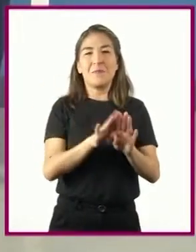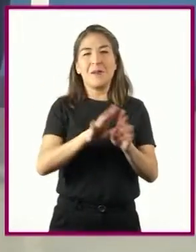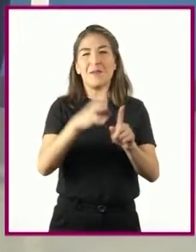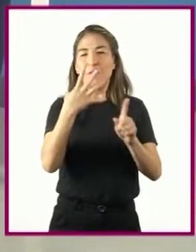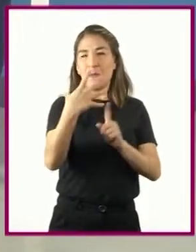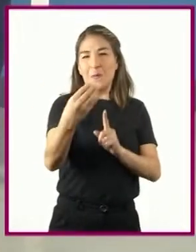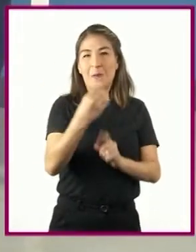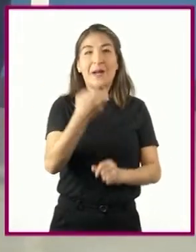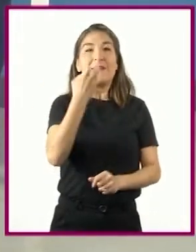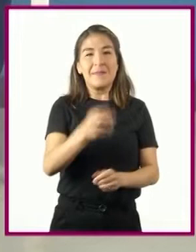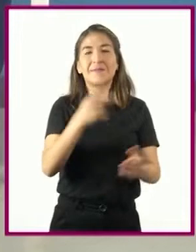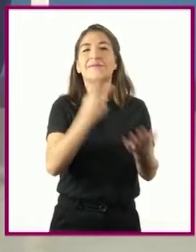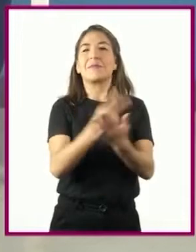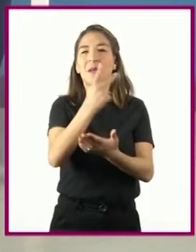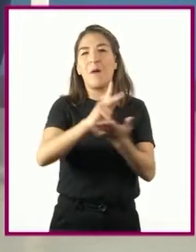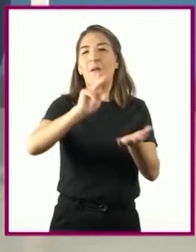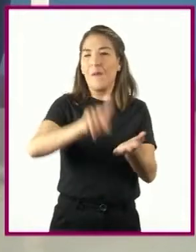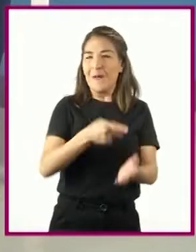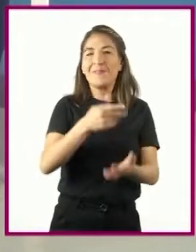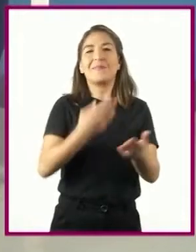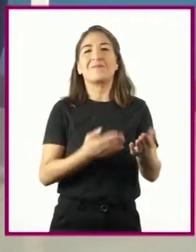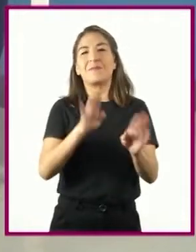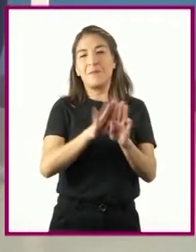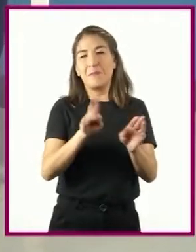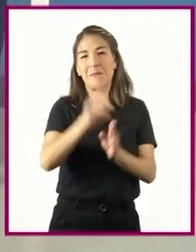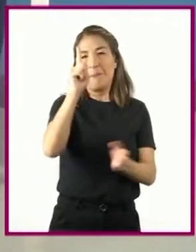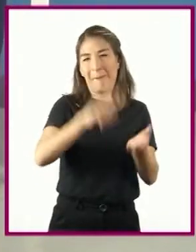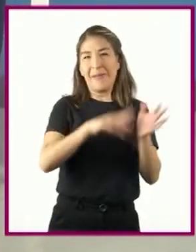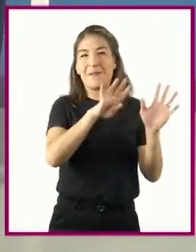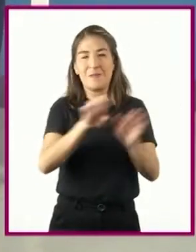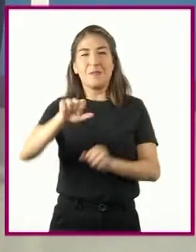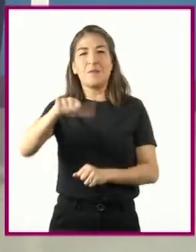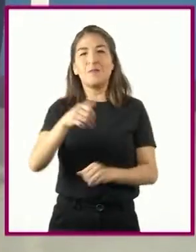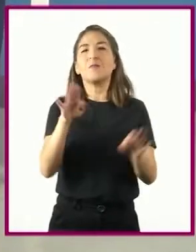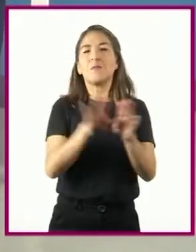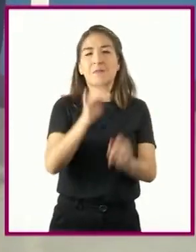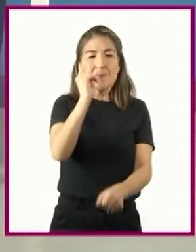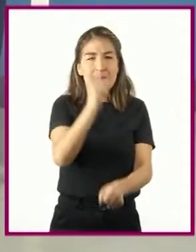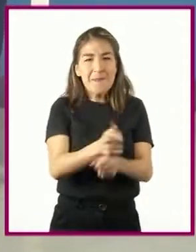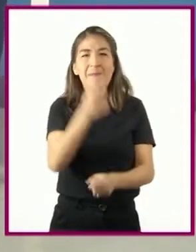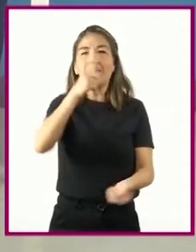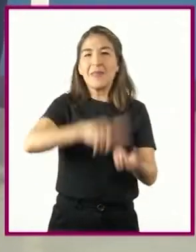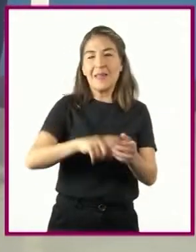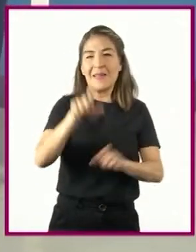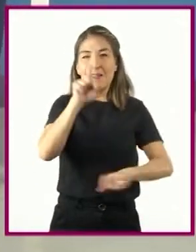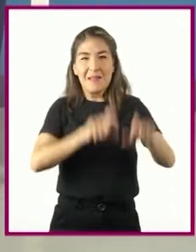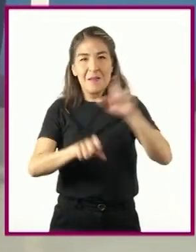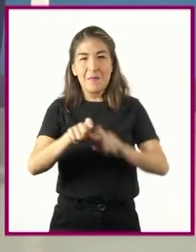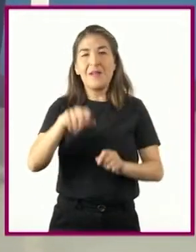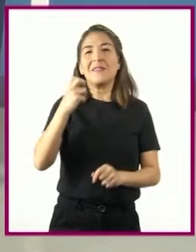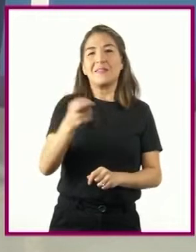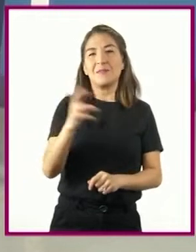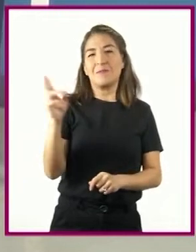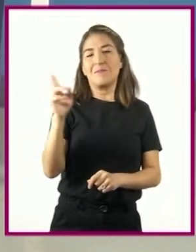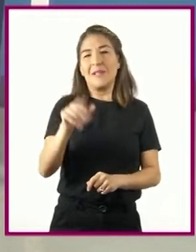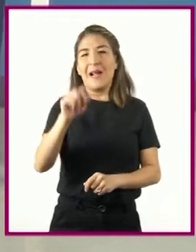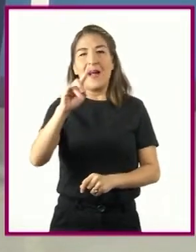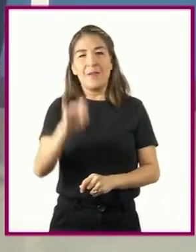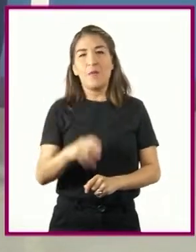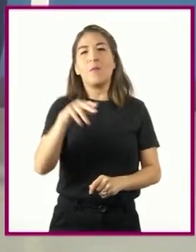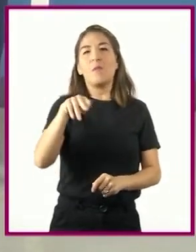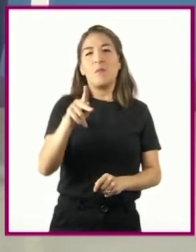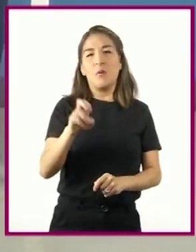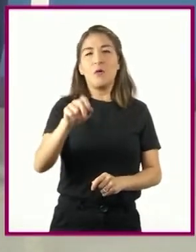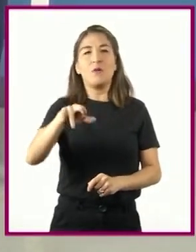a recibir en 1911 por el descubrimiento de los elementos químicos radio y polonio.